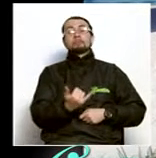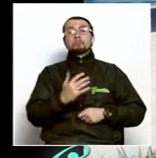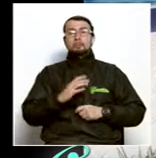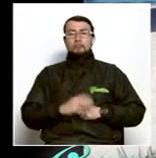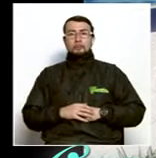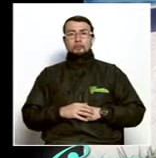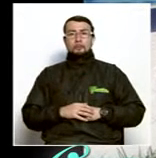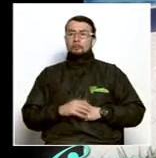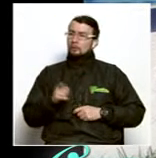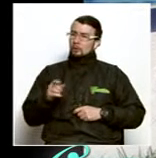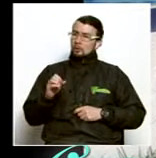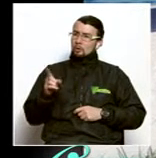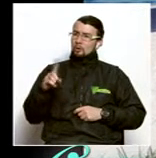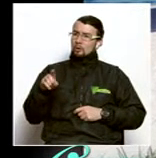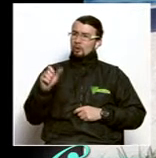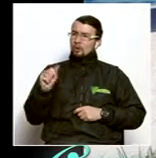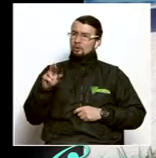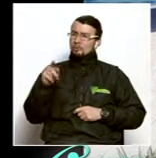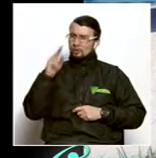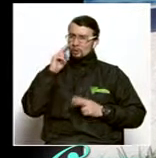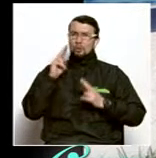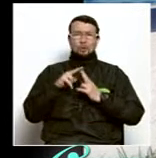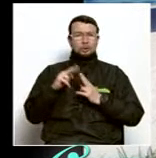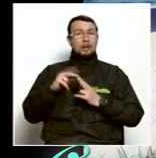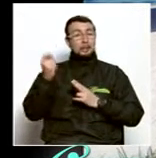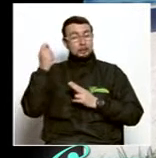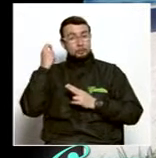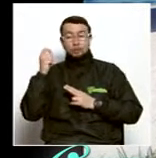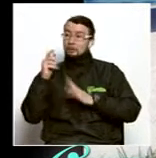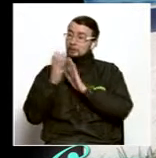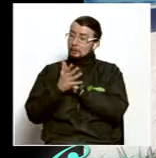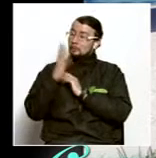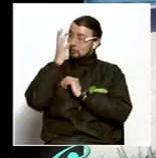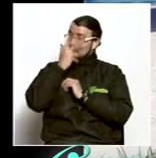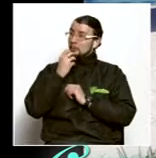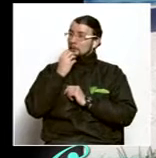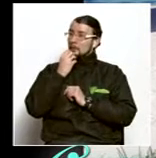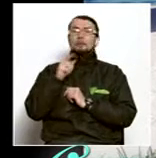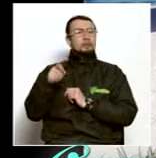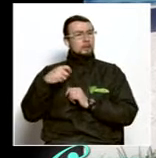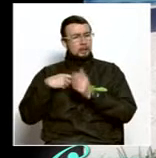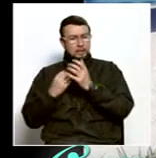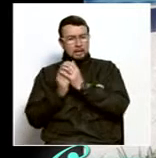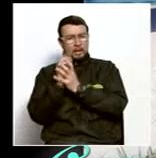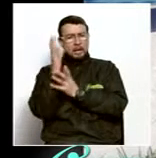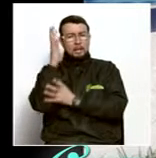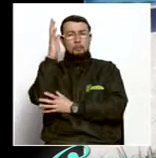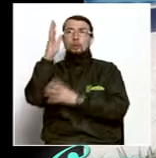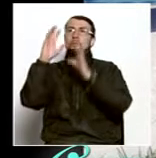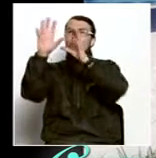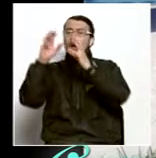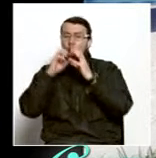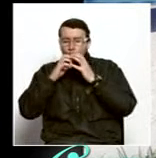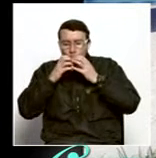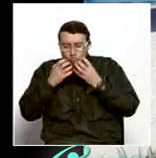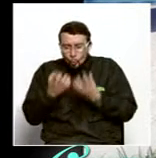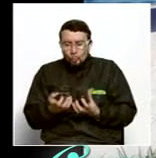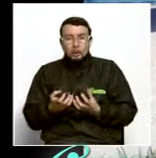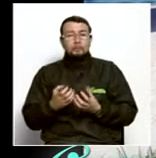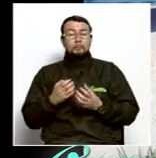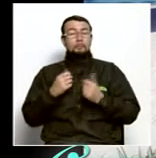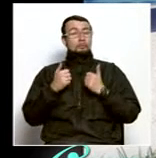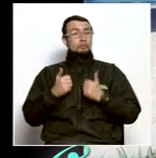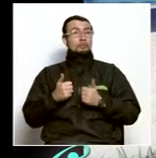que Oscar al parecer lo conoce porque estaba hablando ahora muy bonito de ese sitio. Que además tiene unos árboles de zapote bellísimos, sanos, claro,